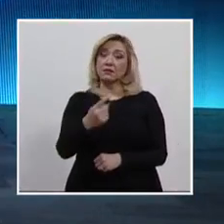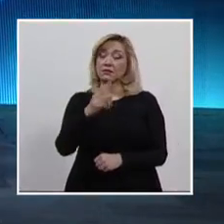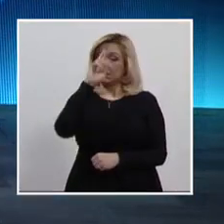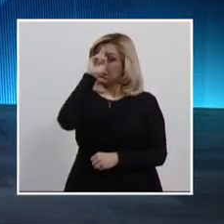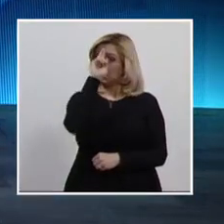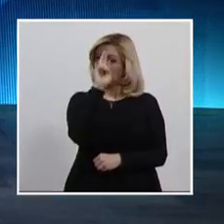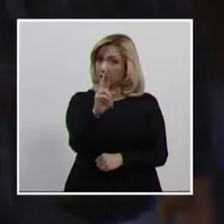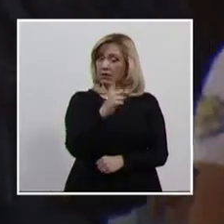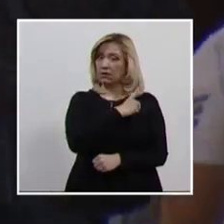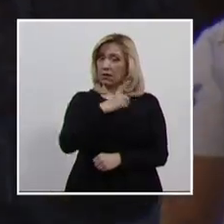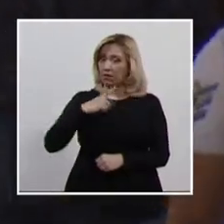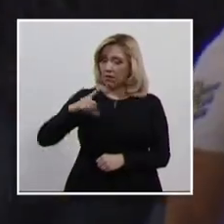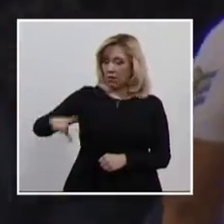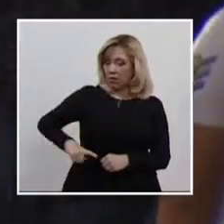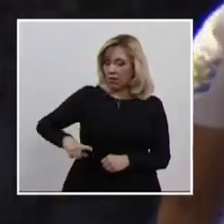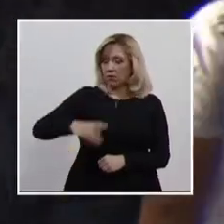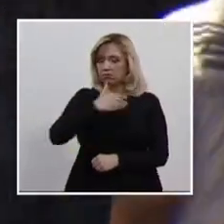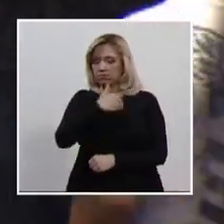poderes.